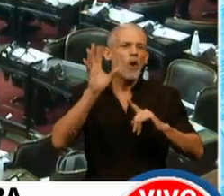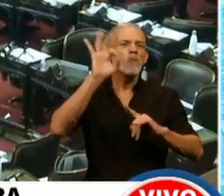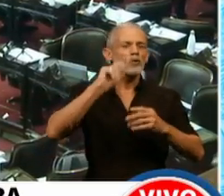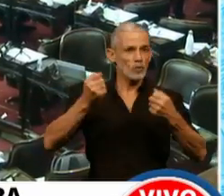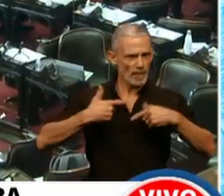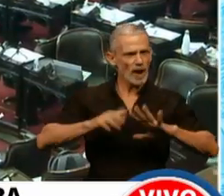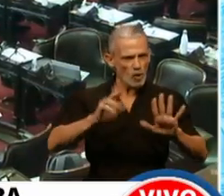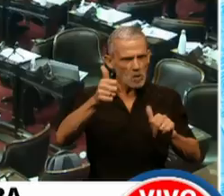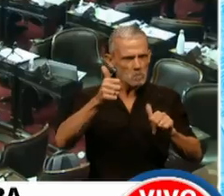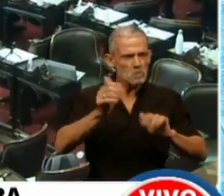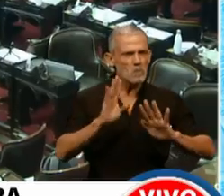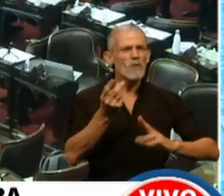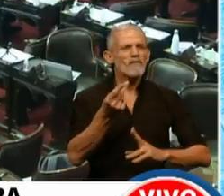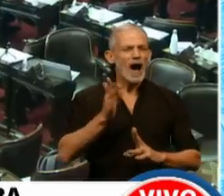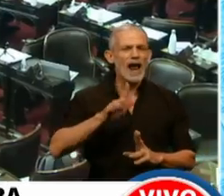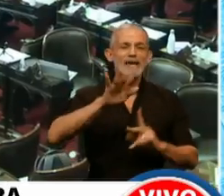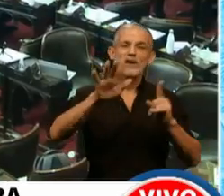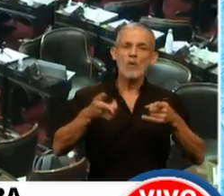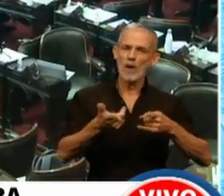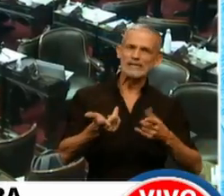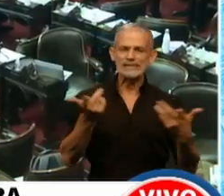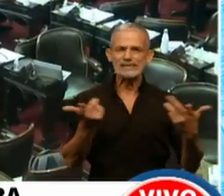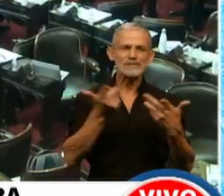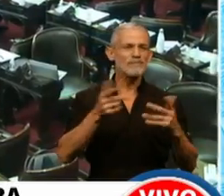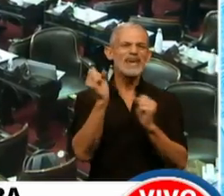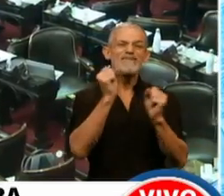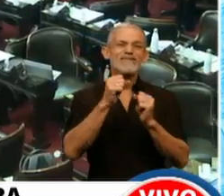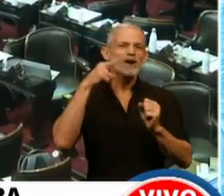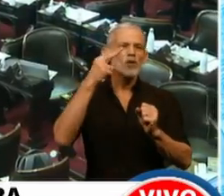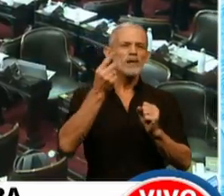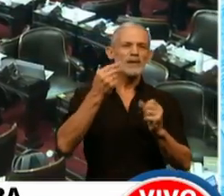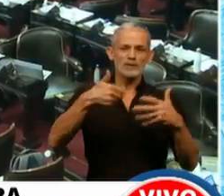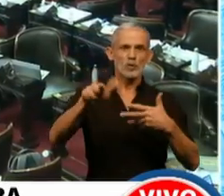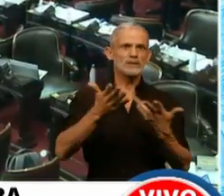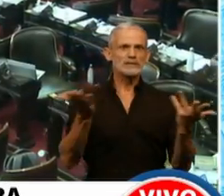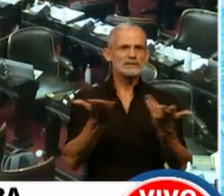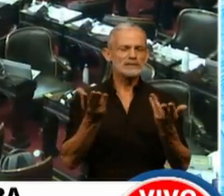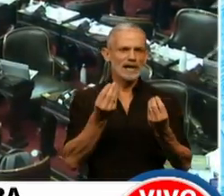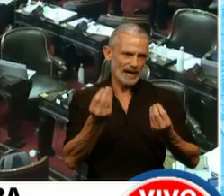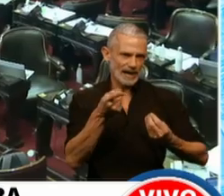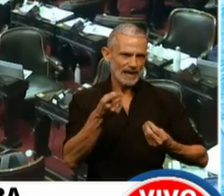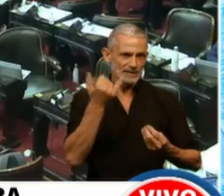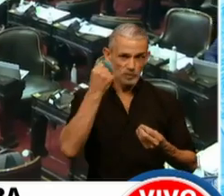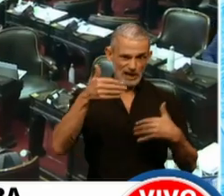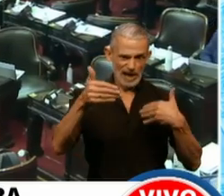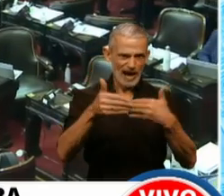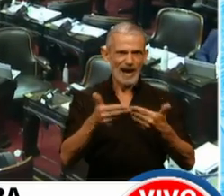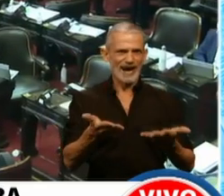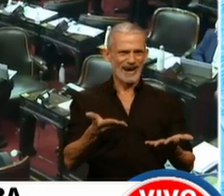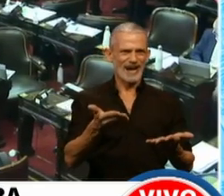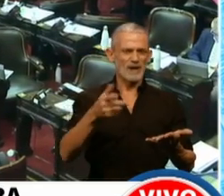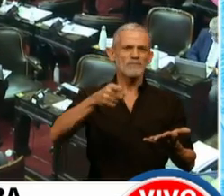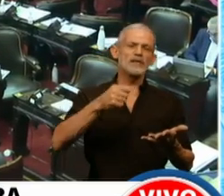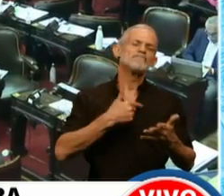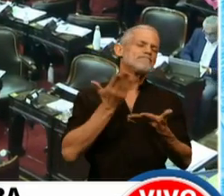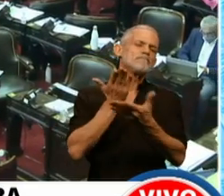que nos dan también es cierto que nos encontramos con el invierno 2021 en la puerta y que ya tenemos encima y eso nos lleva a